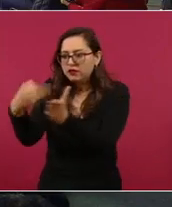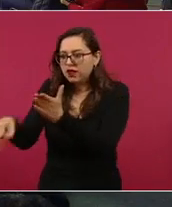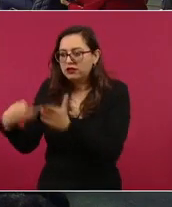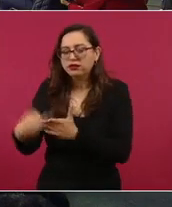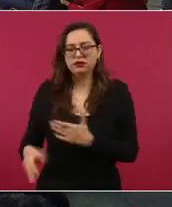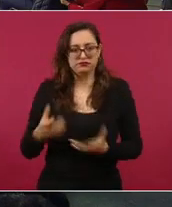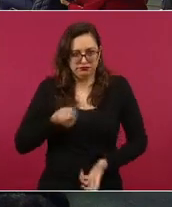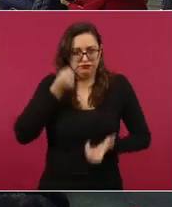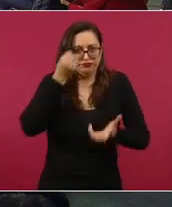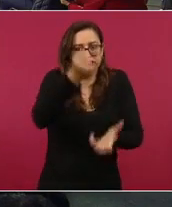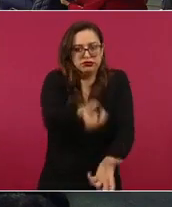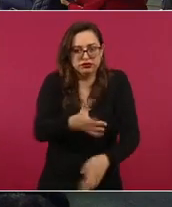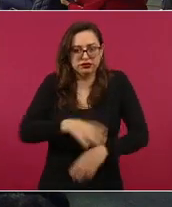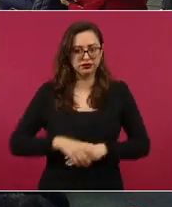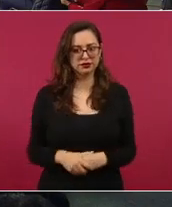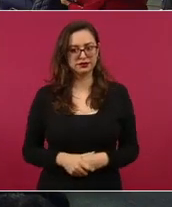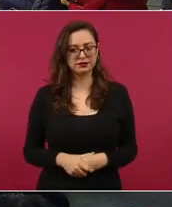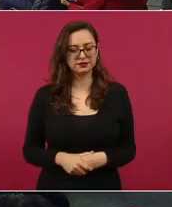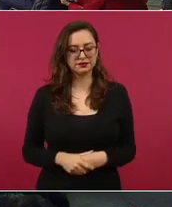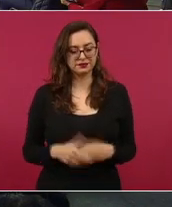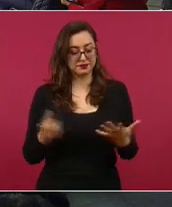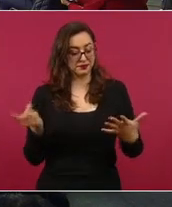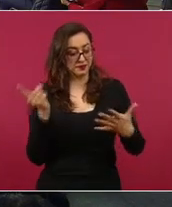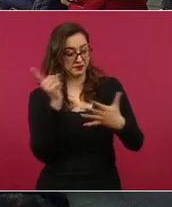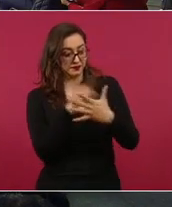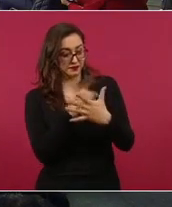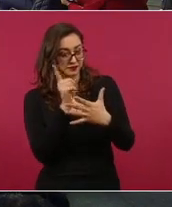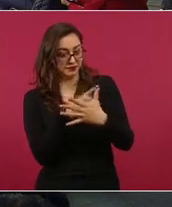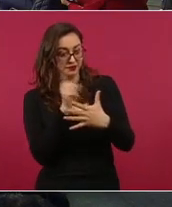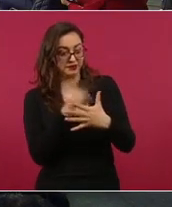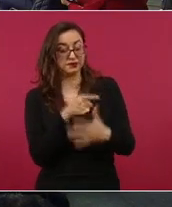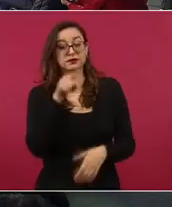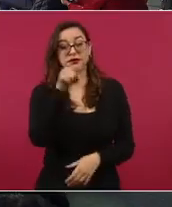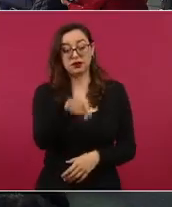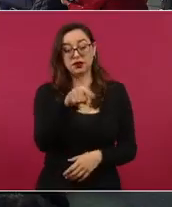Se trataba de que no fuesen los partidos,